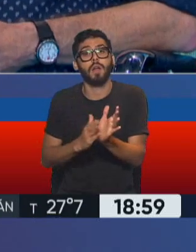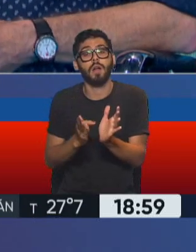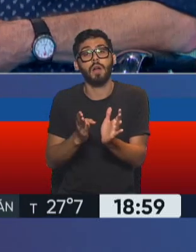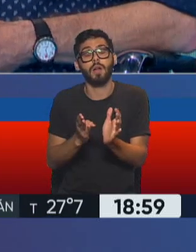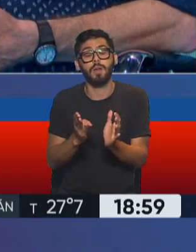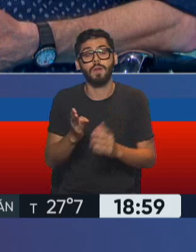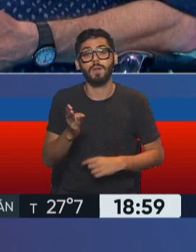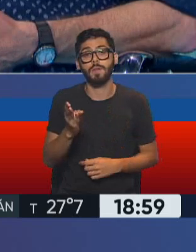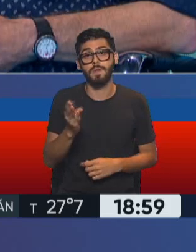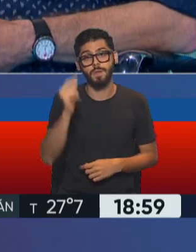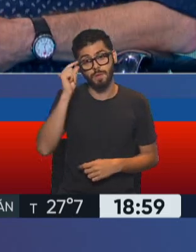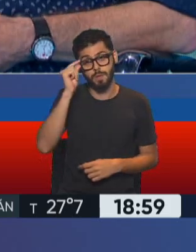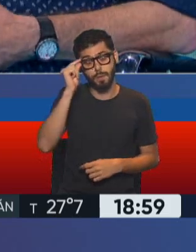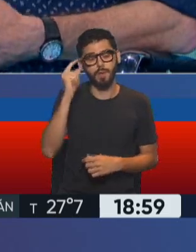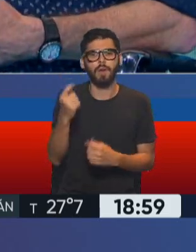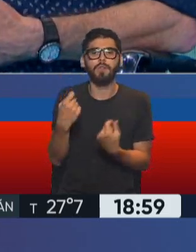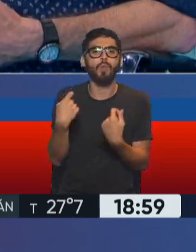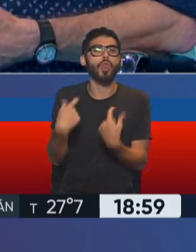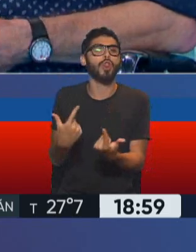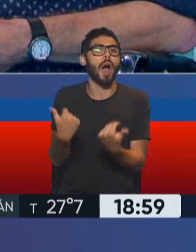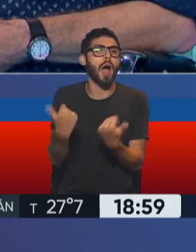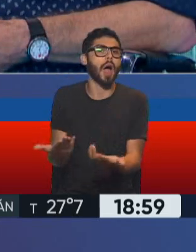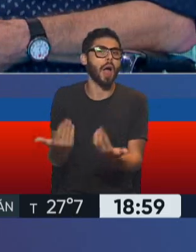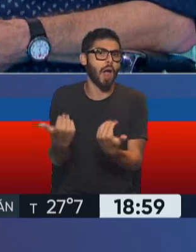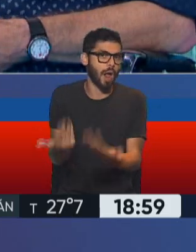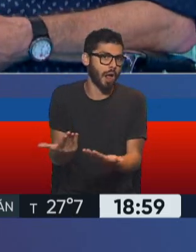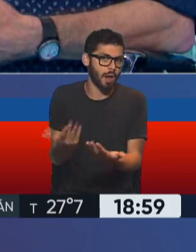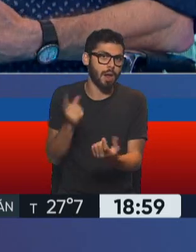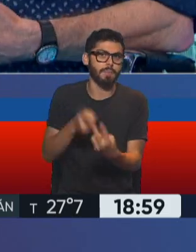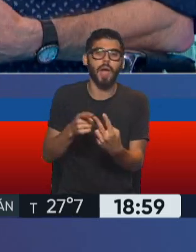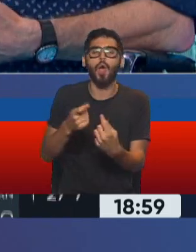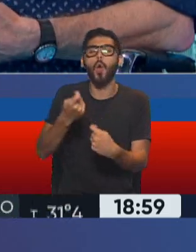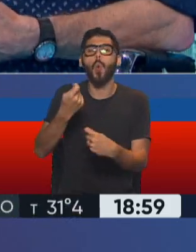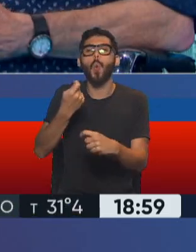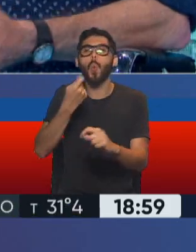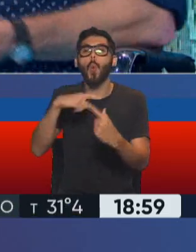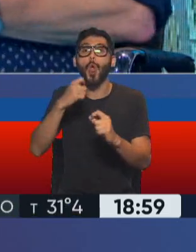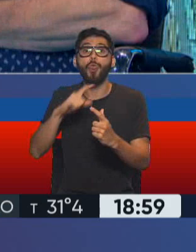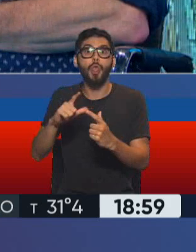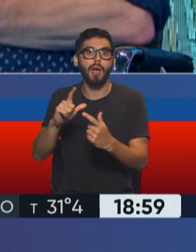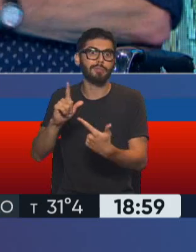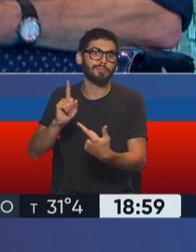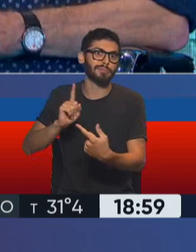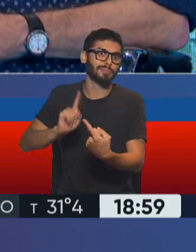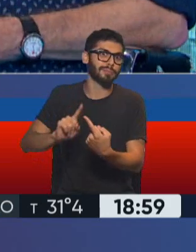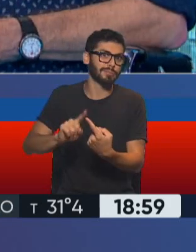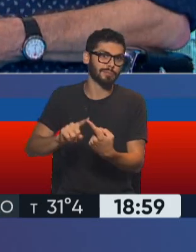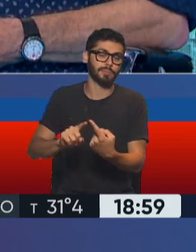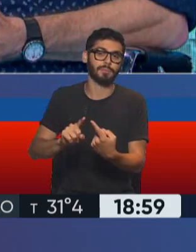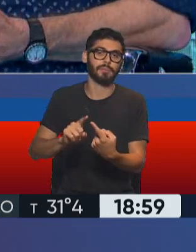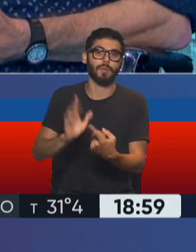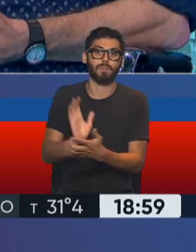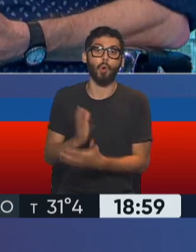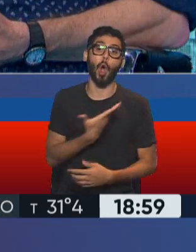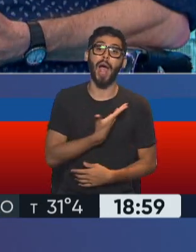de los beneficios, ciertas prebendas y ciertas ventajas que el